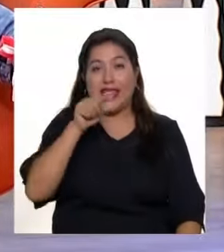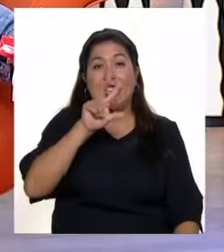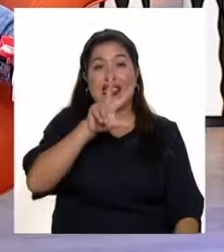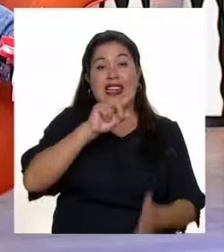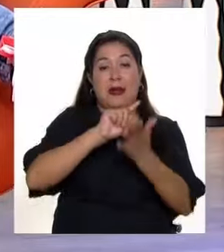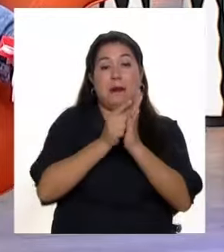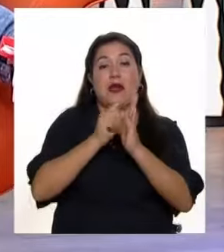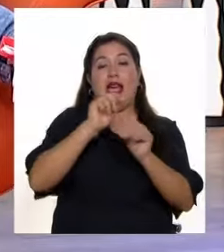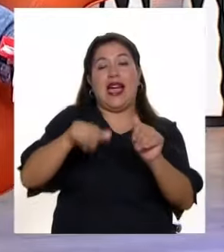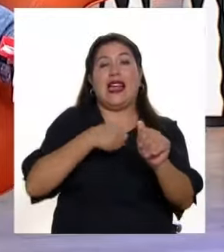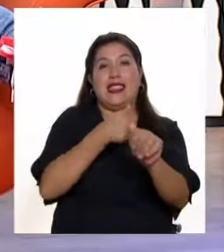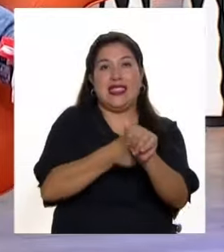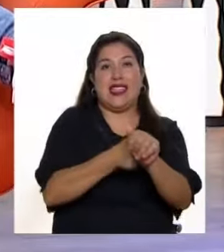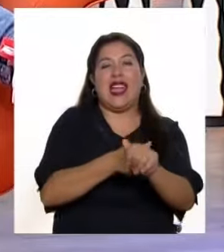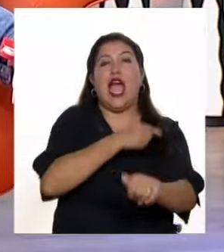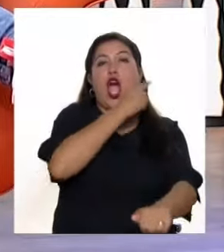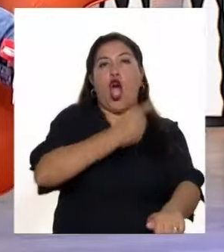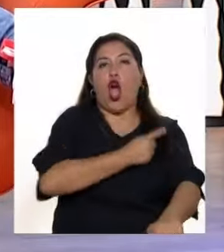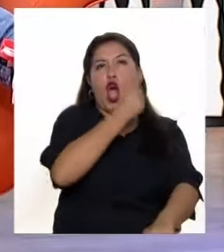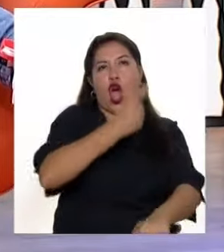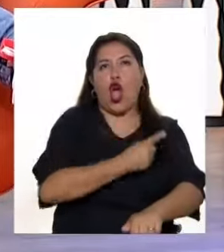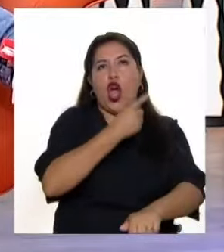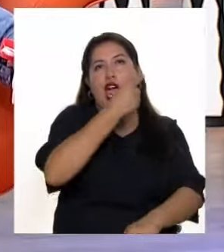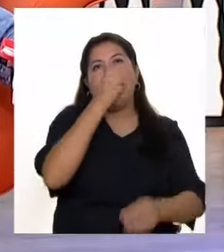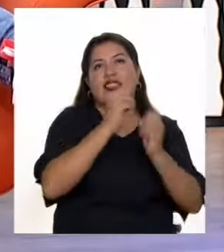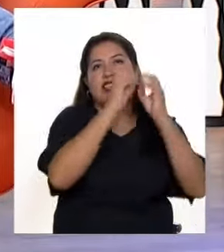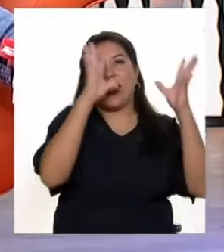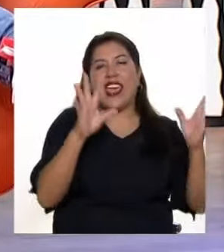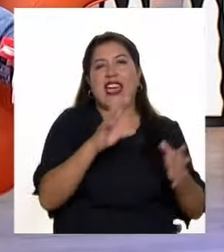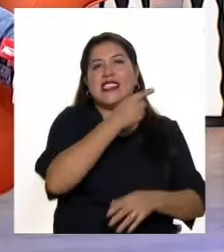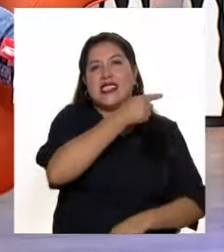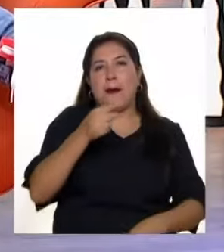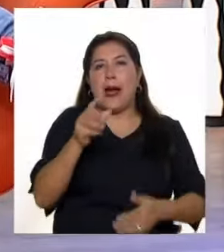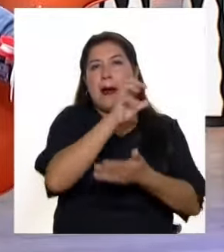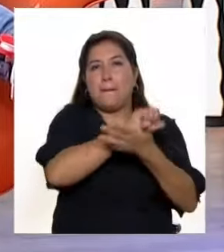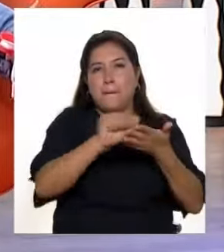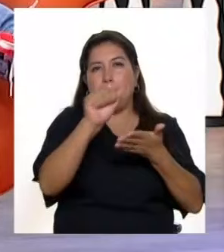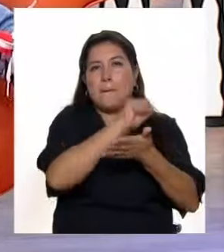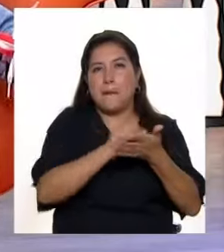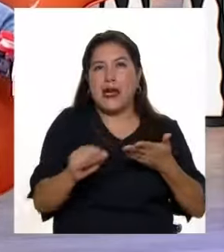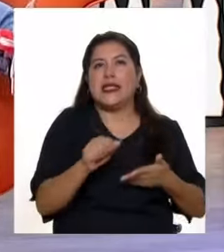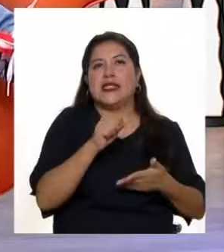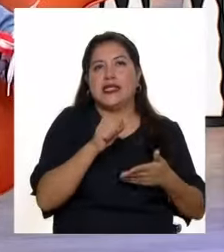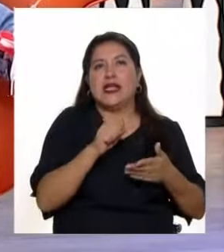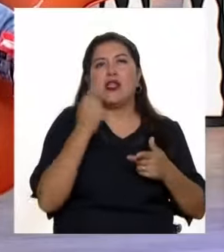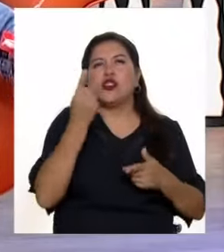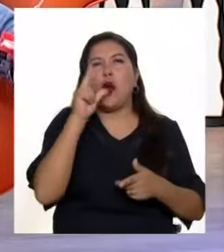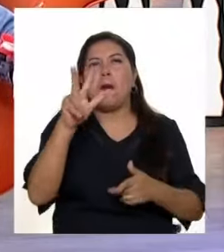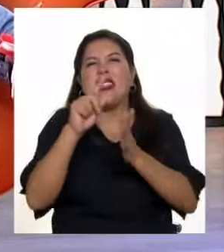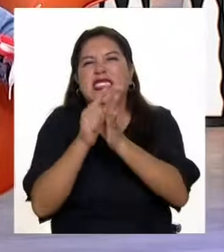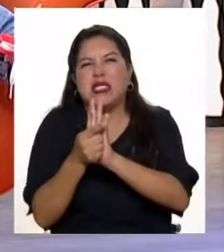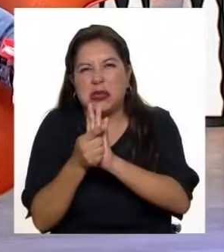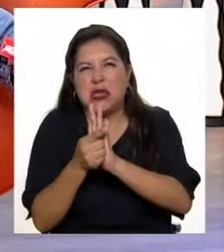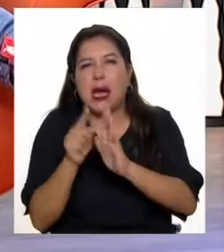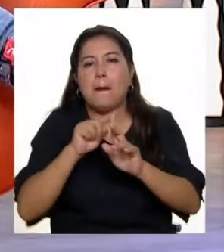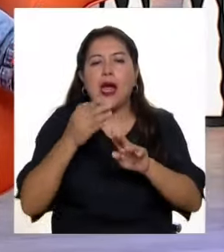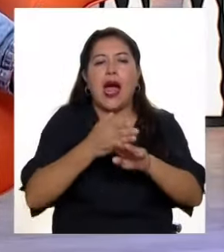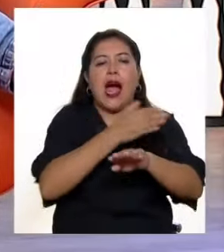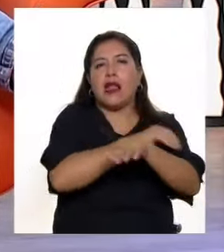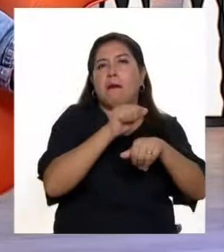hay horas, días, semanas y hasta meses de preparación solo y exclusivamente para esos 3 minutos. Sí,